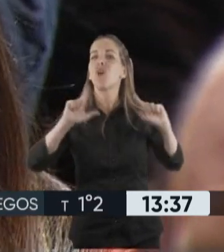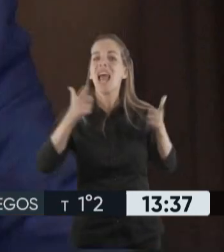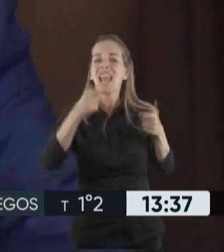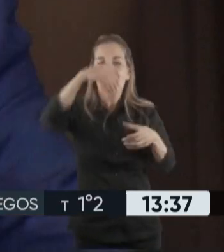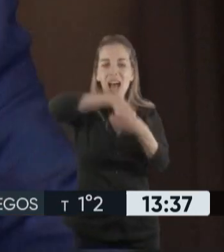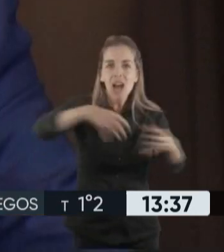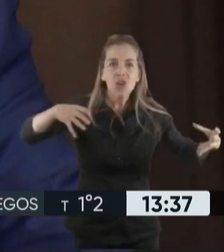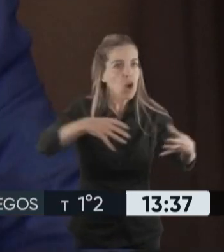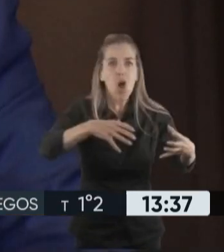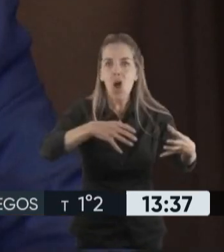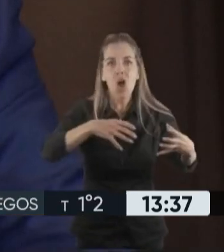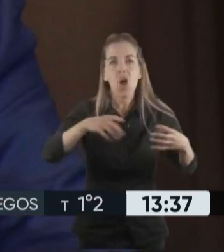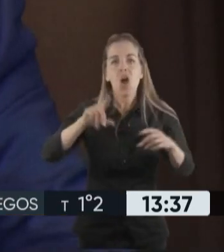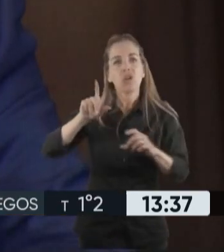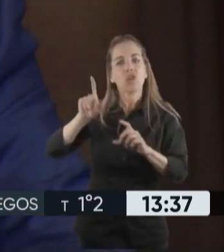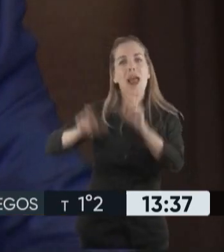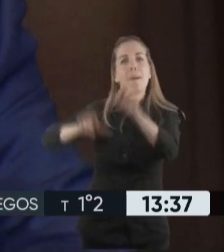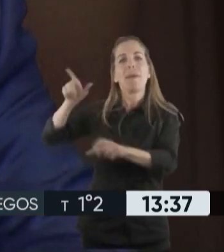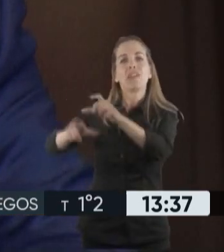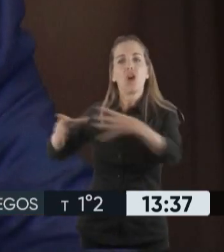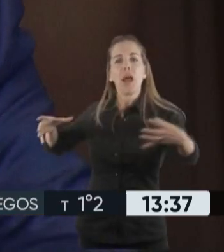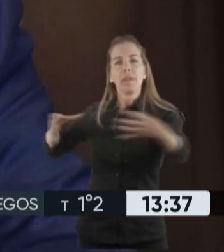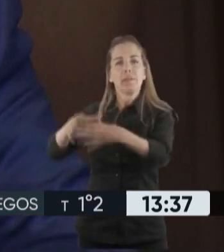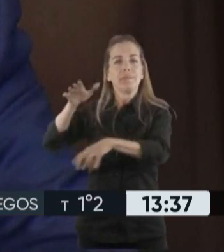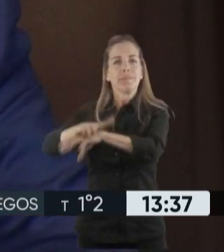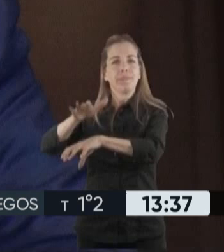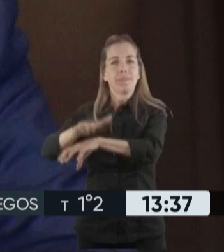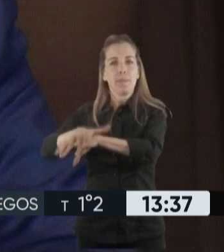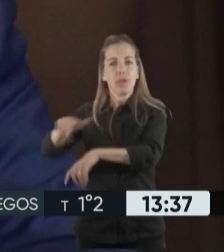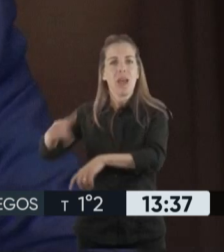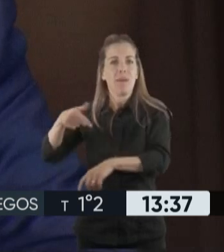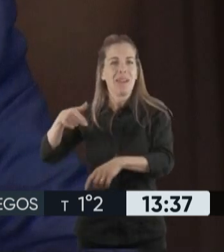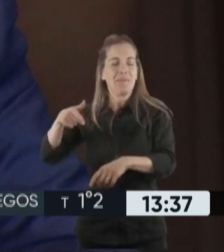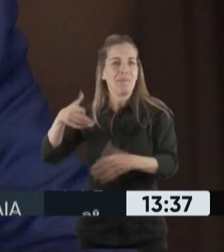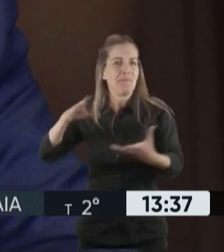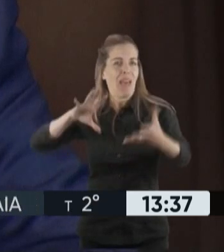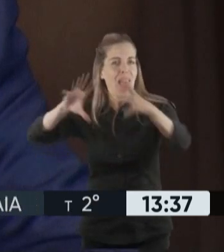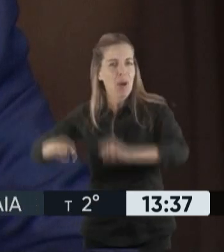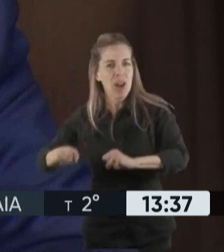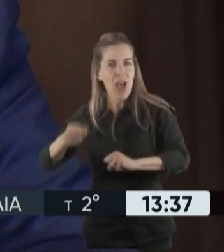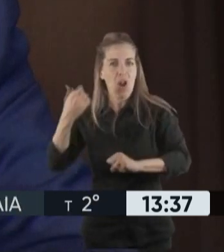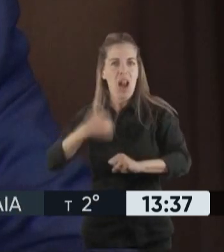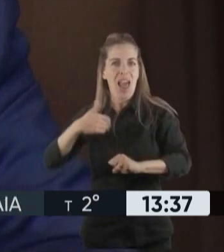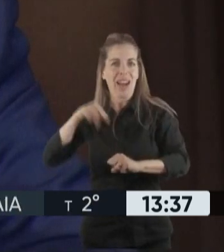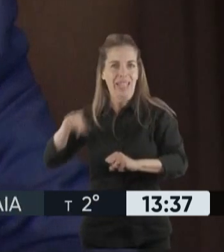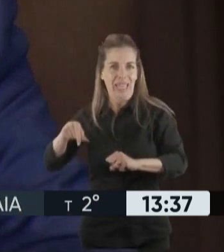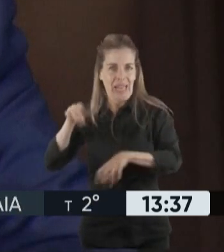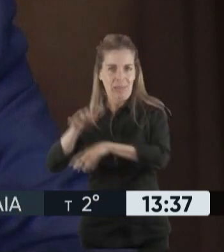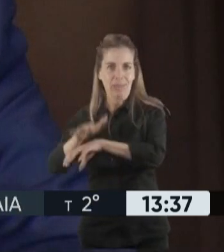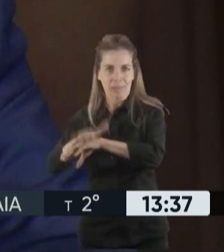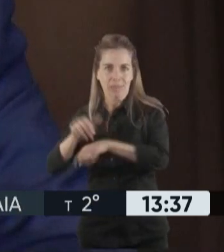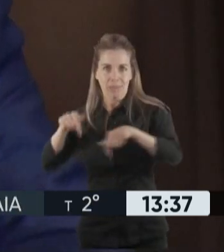allá. Son los que sumieron a la Argentina en la desgracia que vimos y que hoy